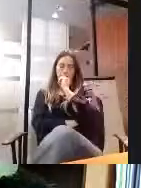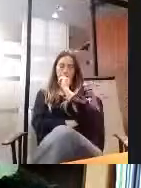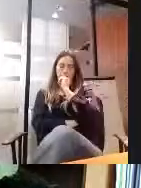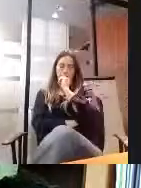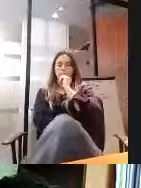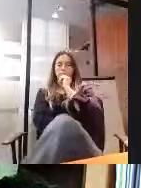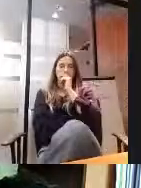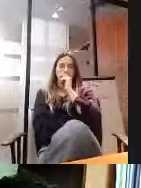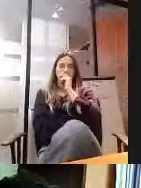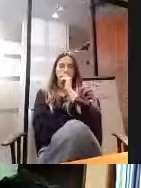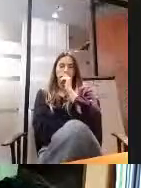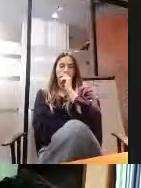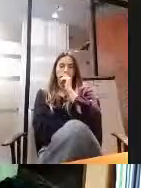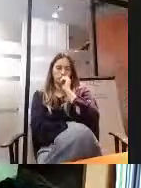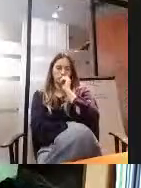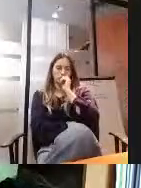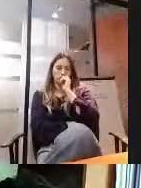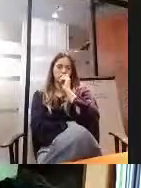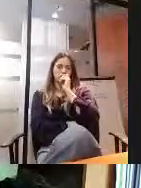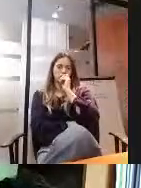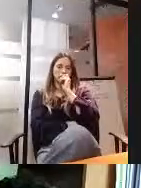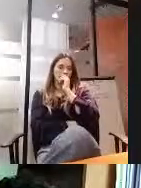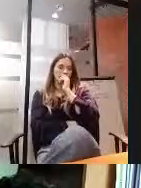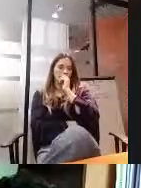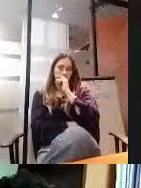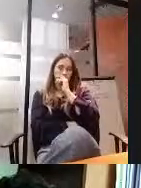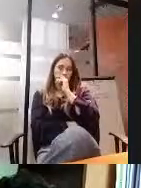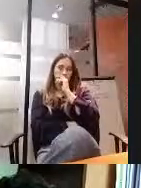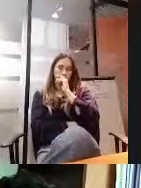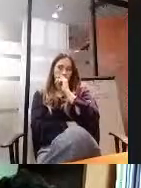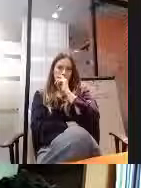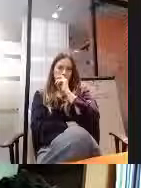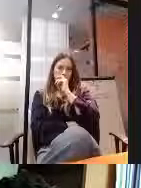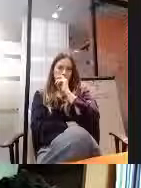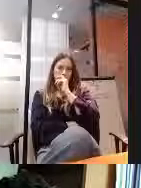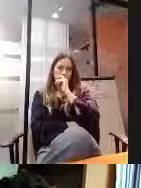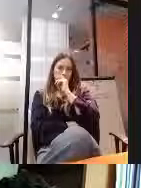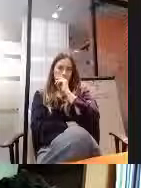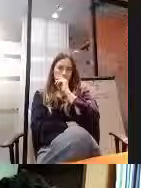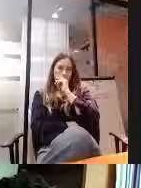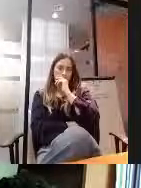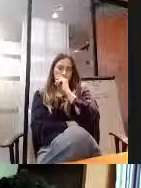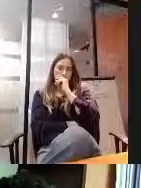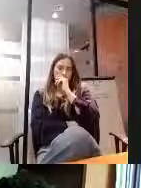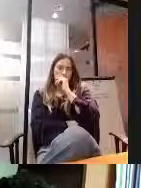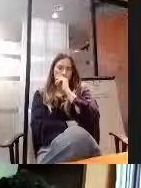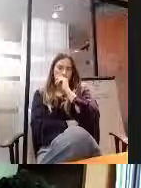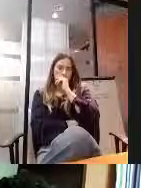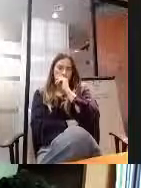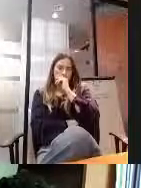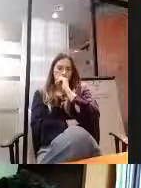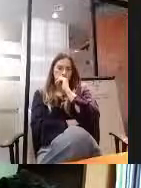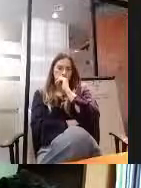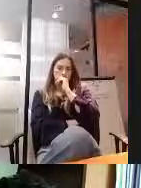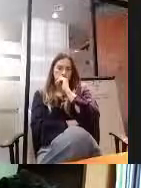construcción de ciudadanía, planificación urbana, que no lo dice acá, pero también tiene que ver con esto,